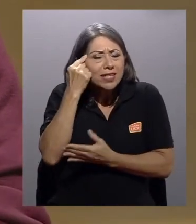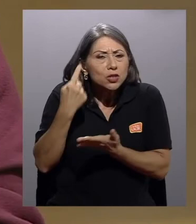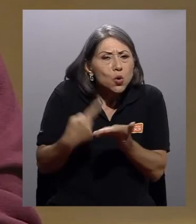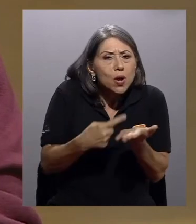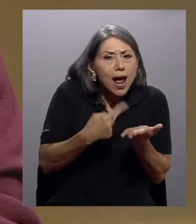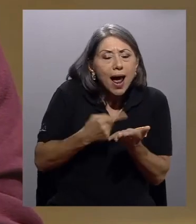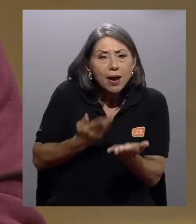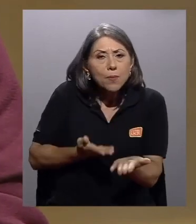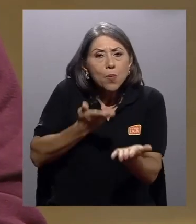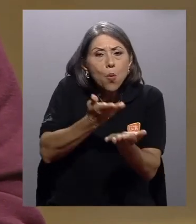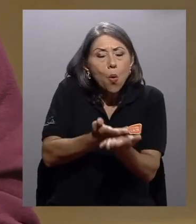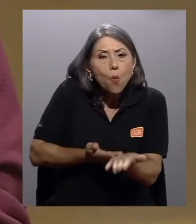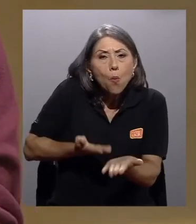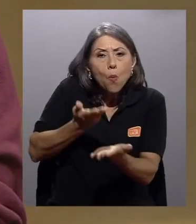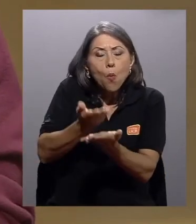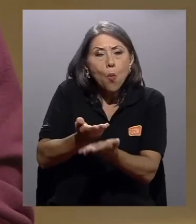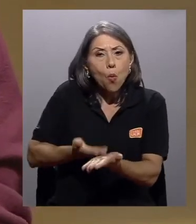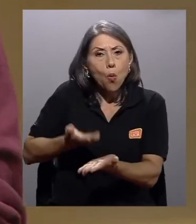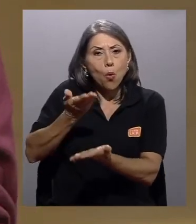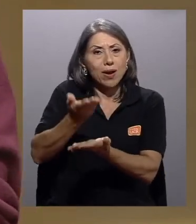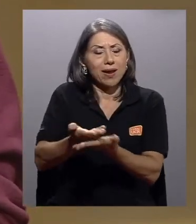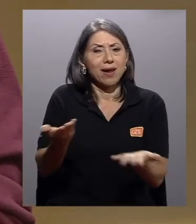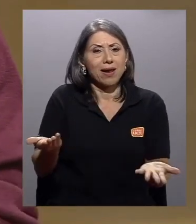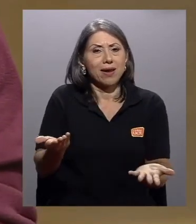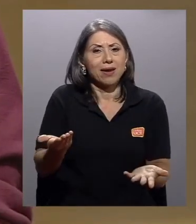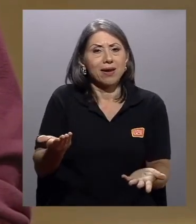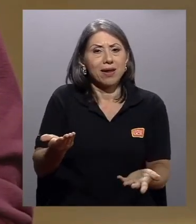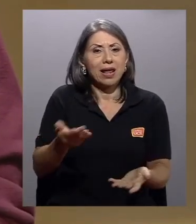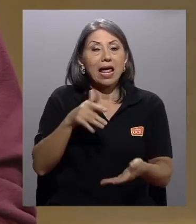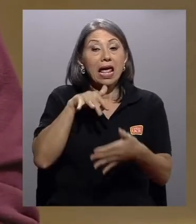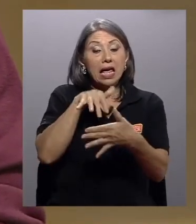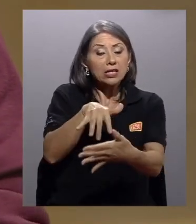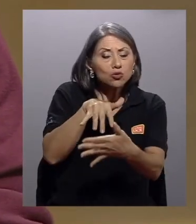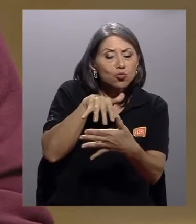vías alternativas, que